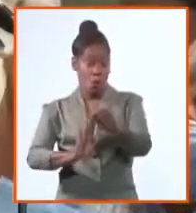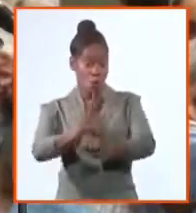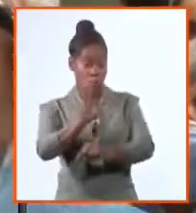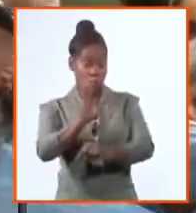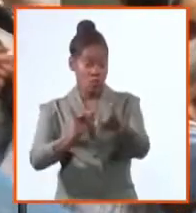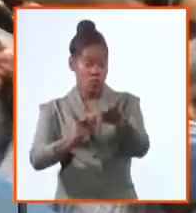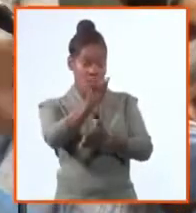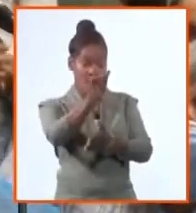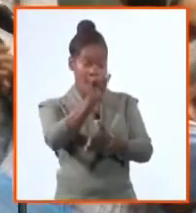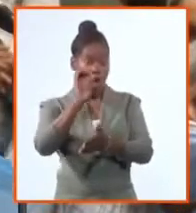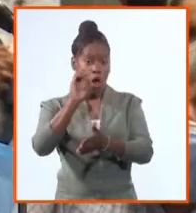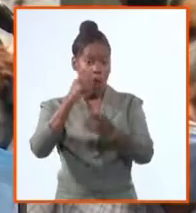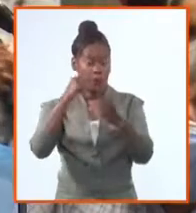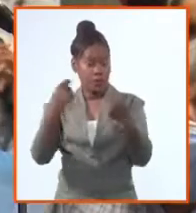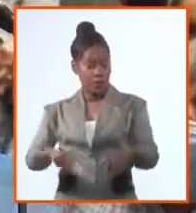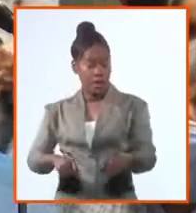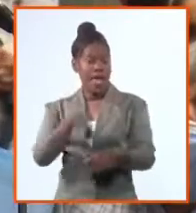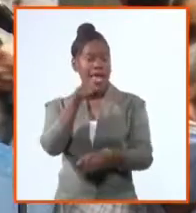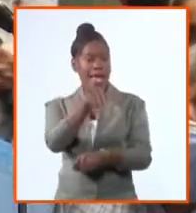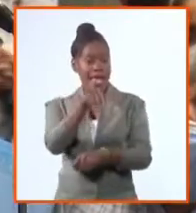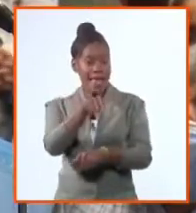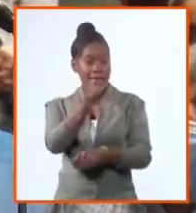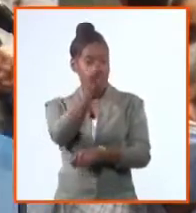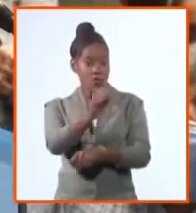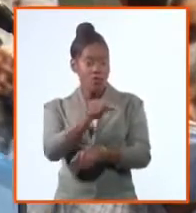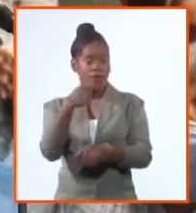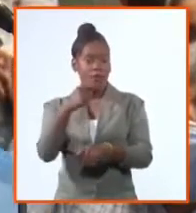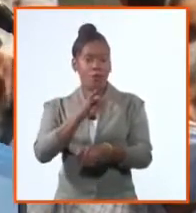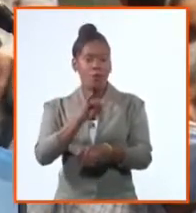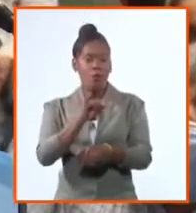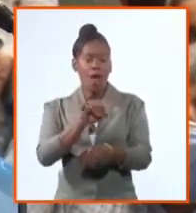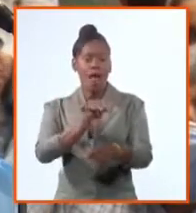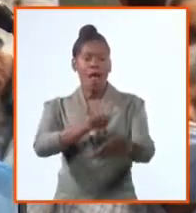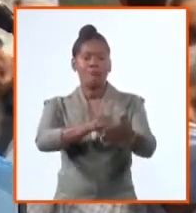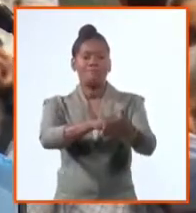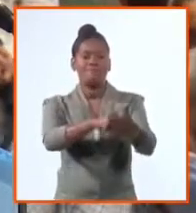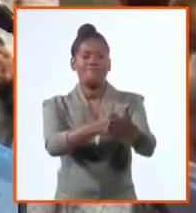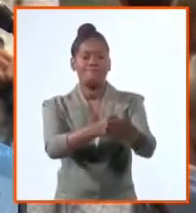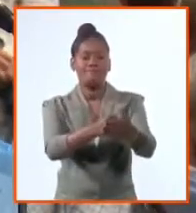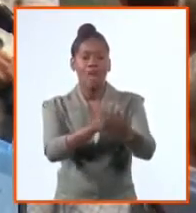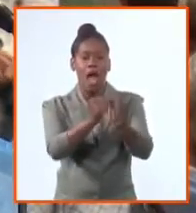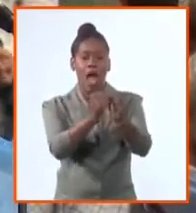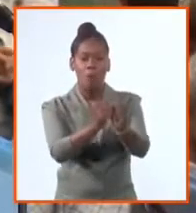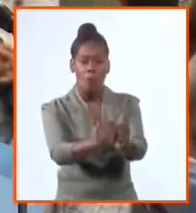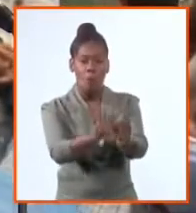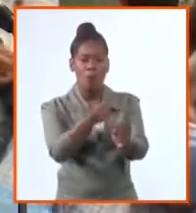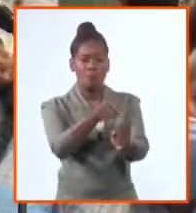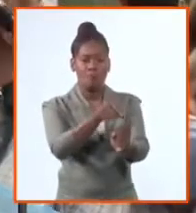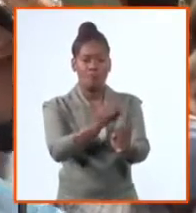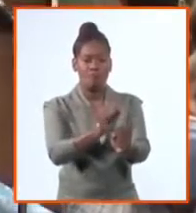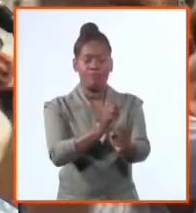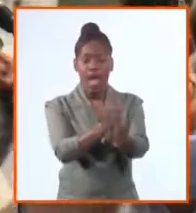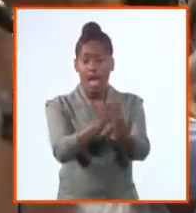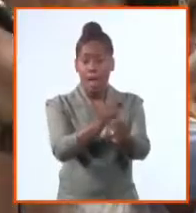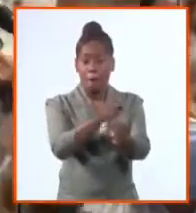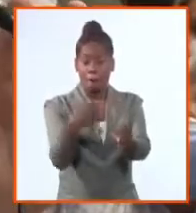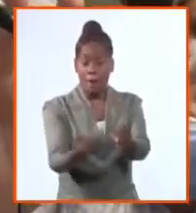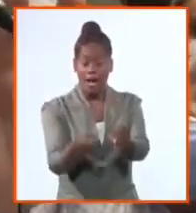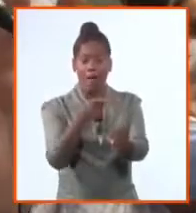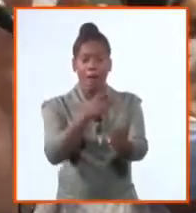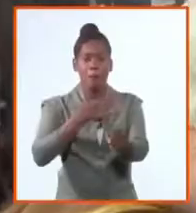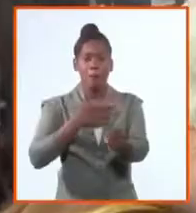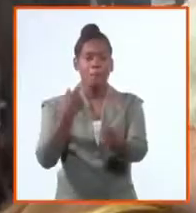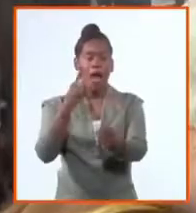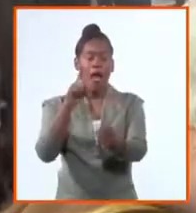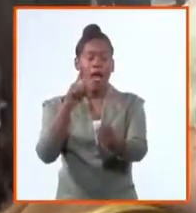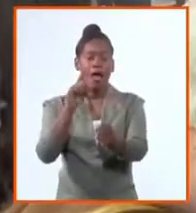temporalidad, de ir, de retornar, en particular con los profesionales. En particular con los profesionales. Pero para eso